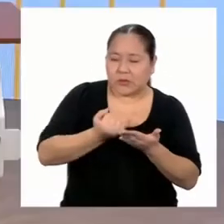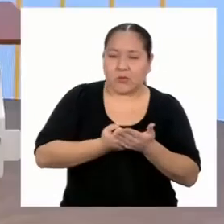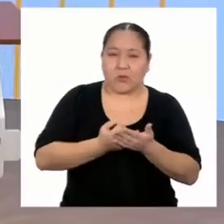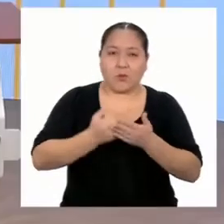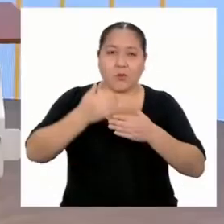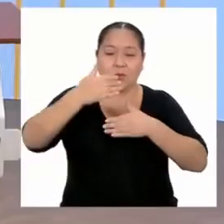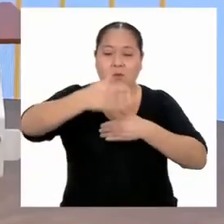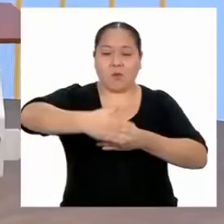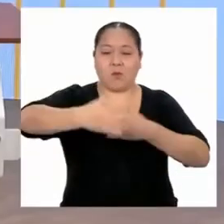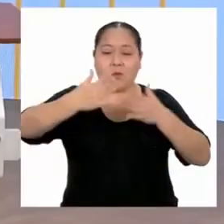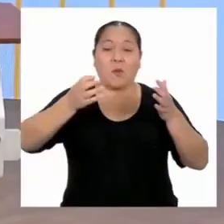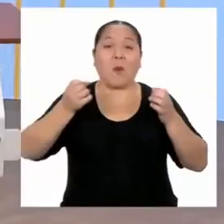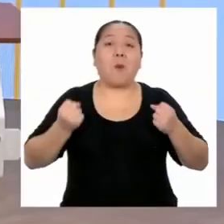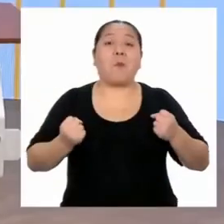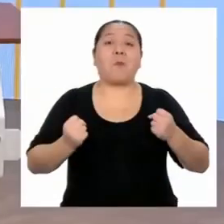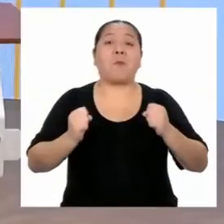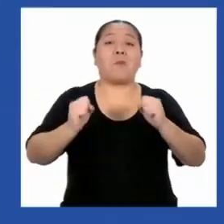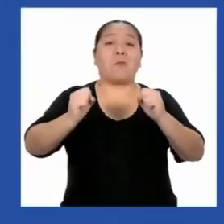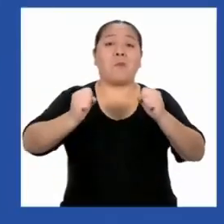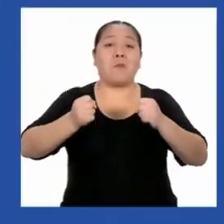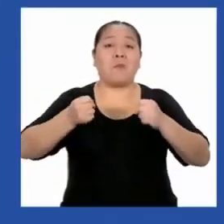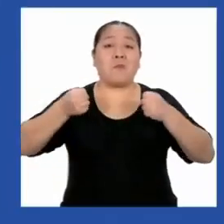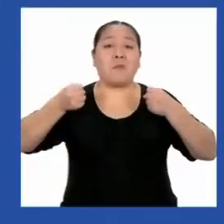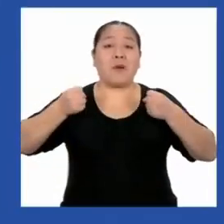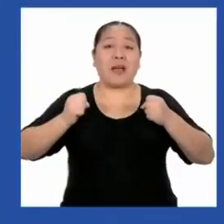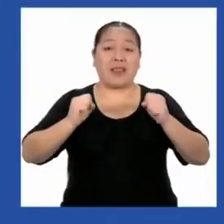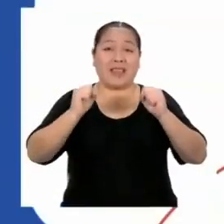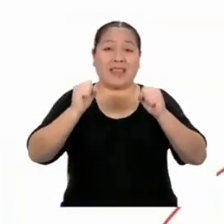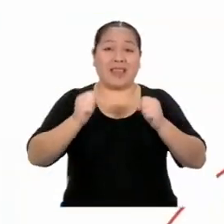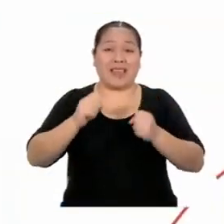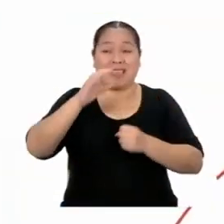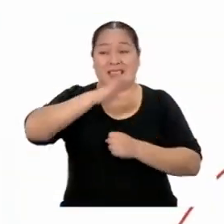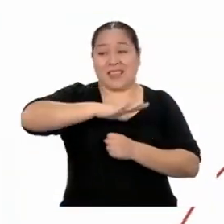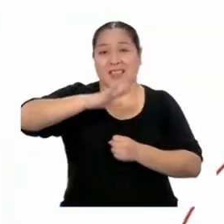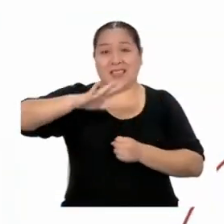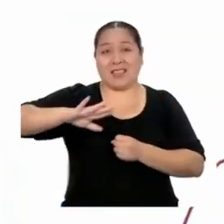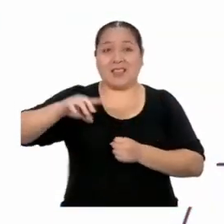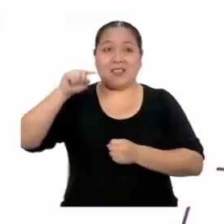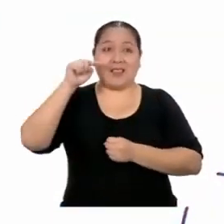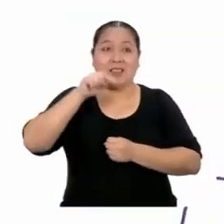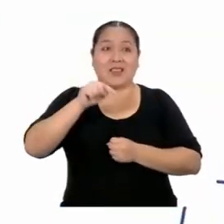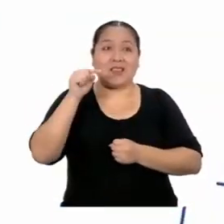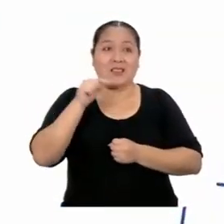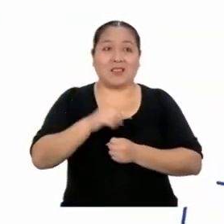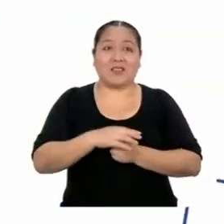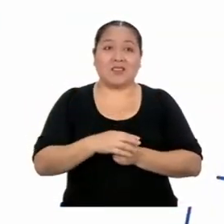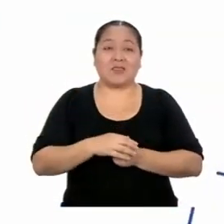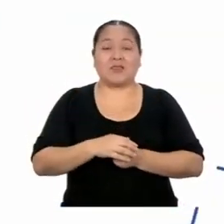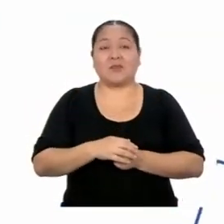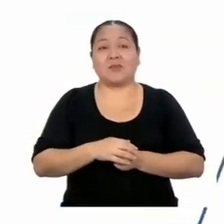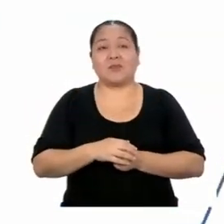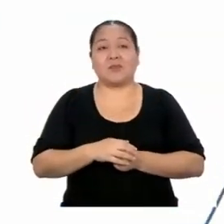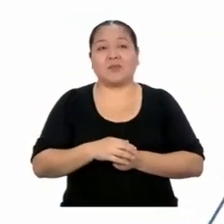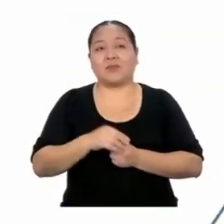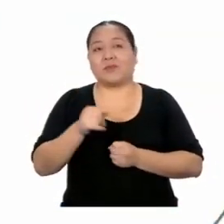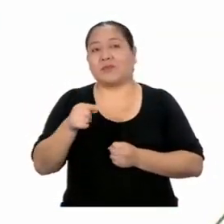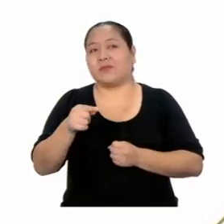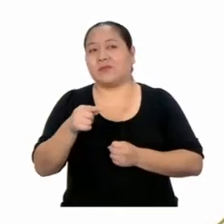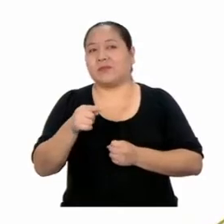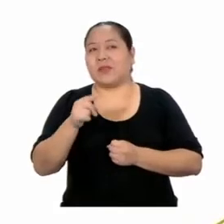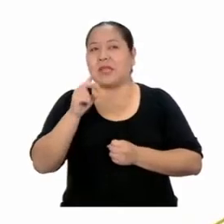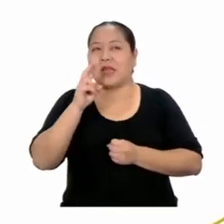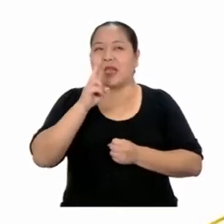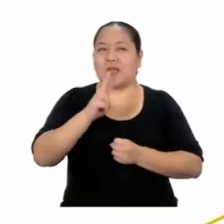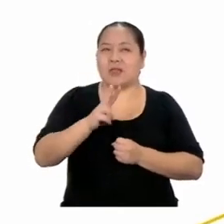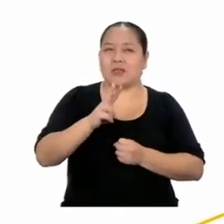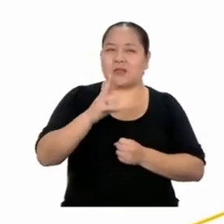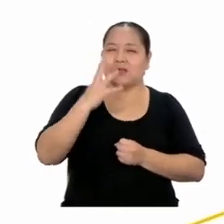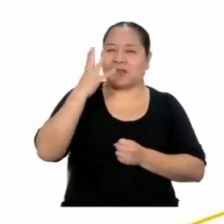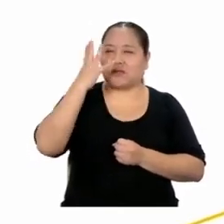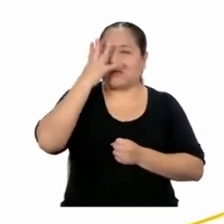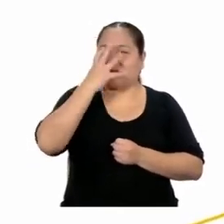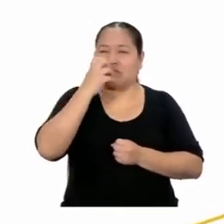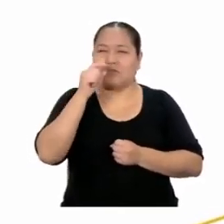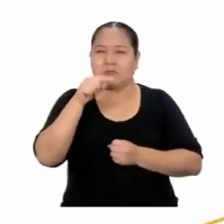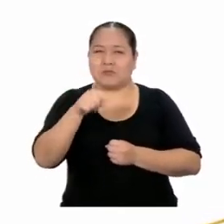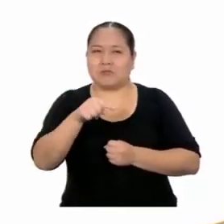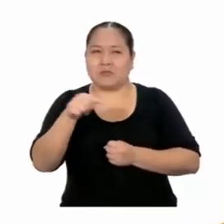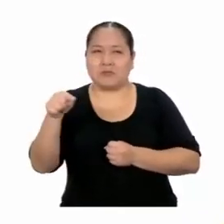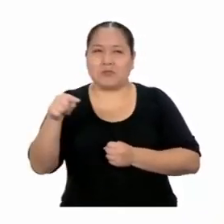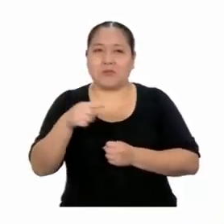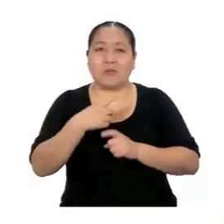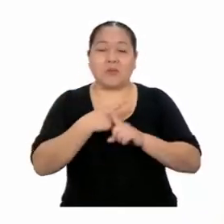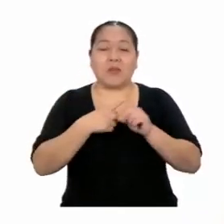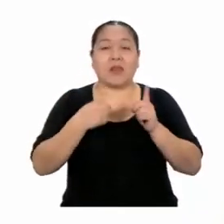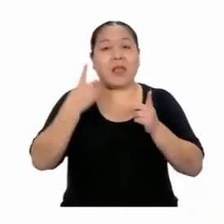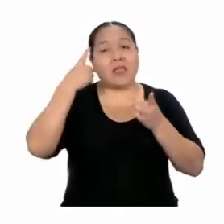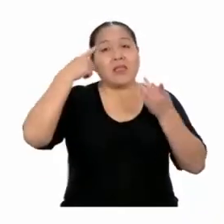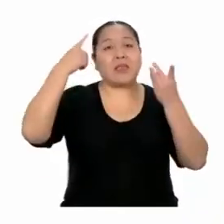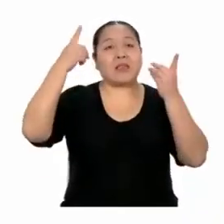niños. Interesante. A ver. Estas son las posibilidades y aunque las dos se vean muy bien, la decisión de